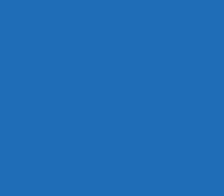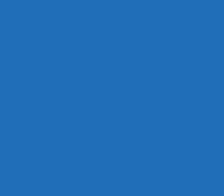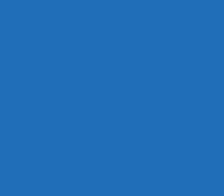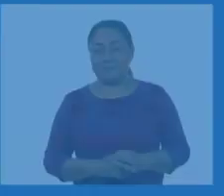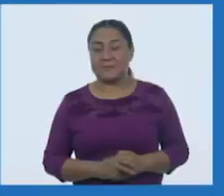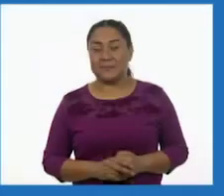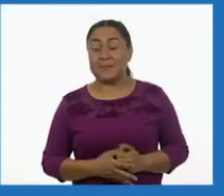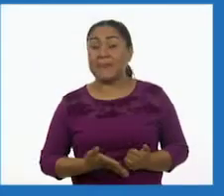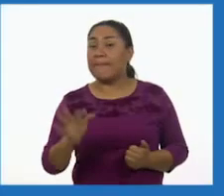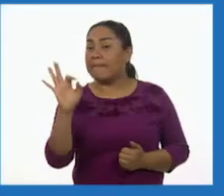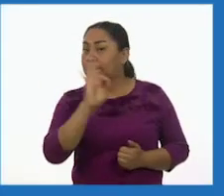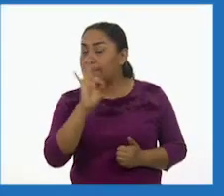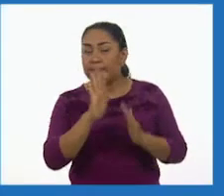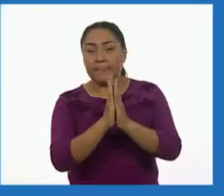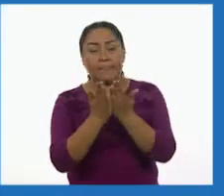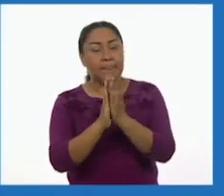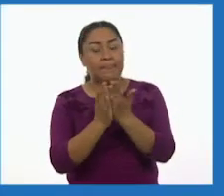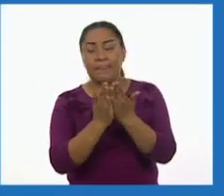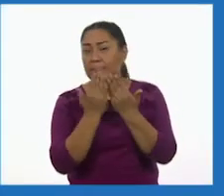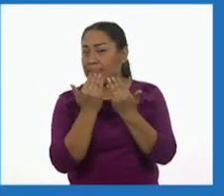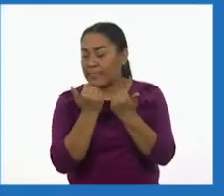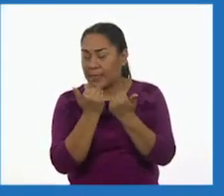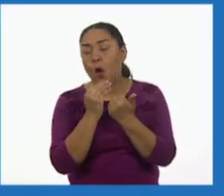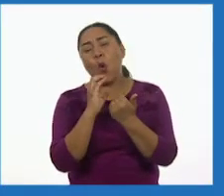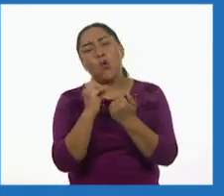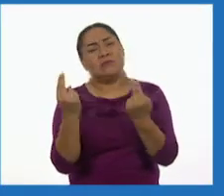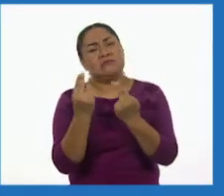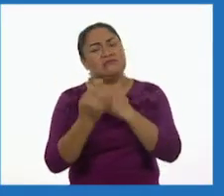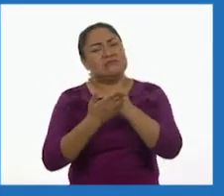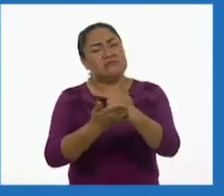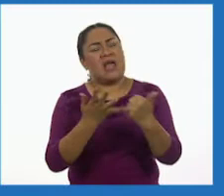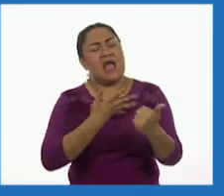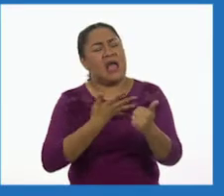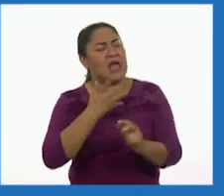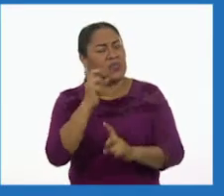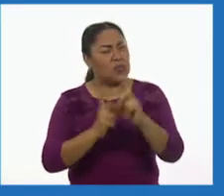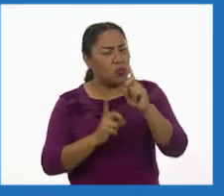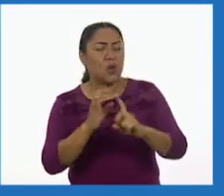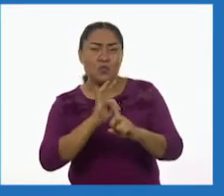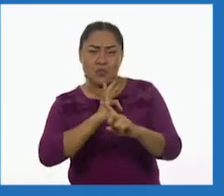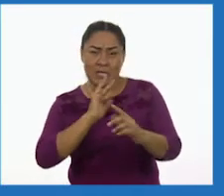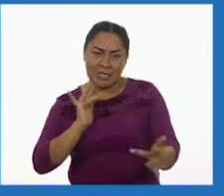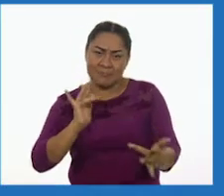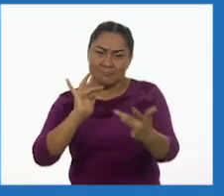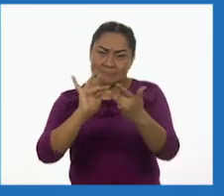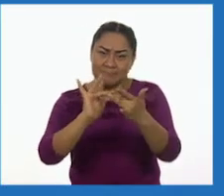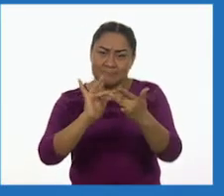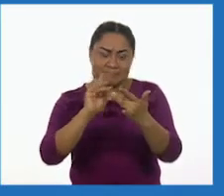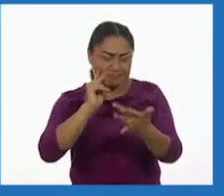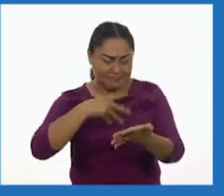Si no tienes el libro de texto o necesitas ayuda para resolver tus dudas, contáctanos.